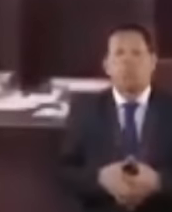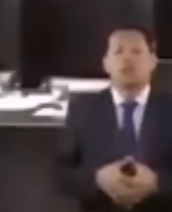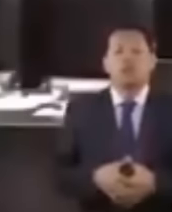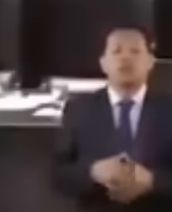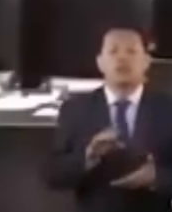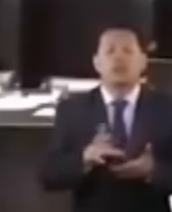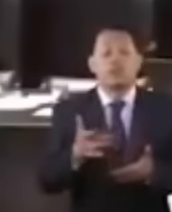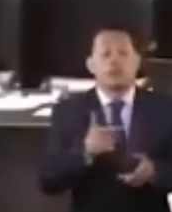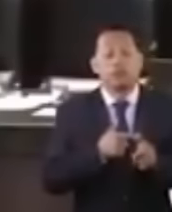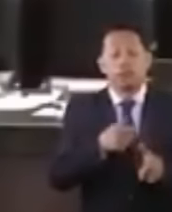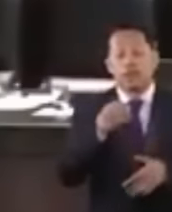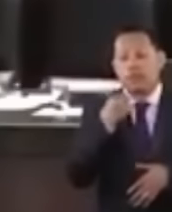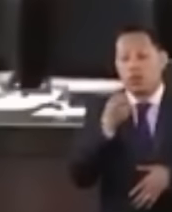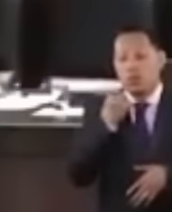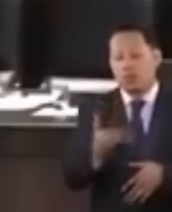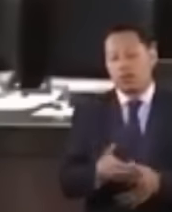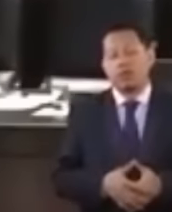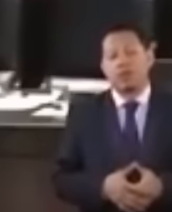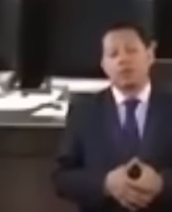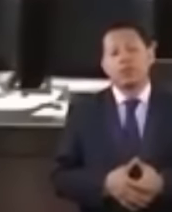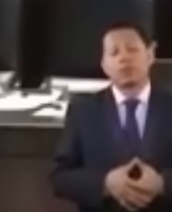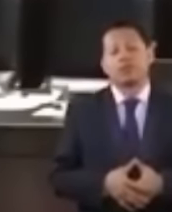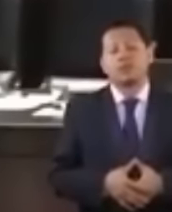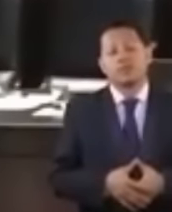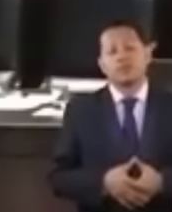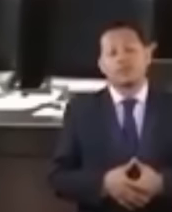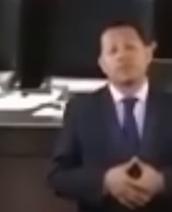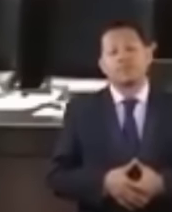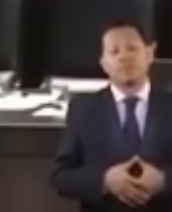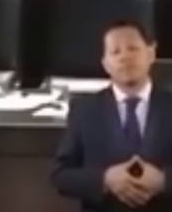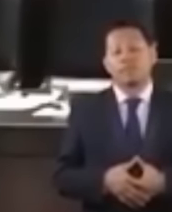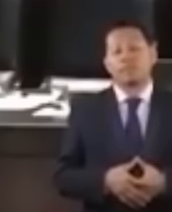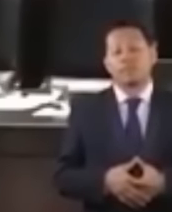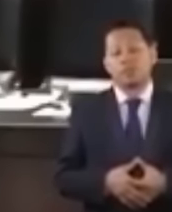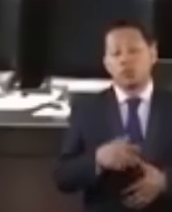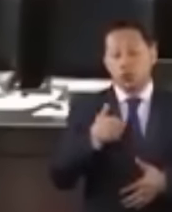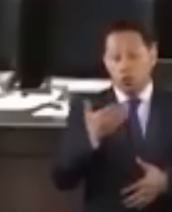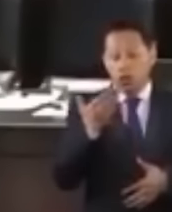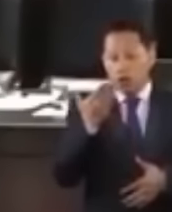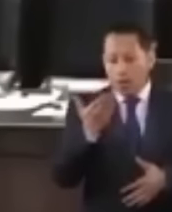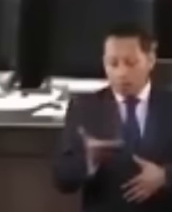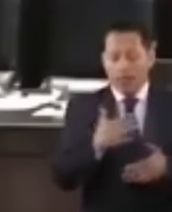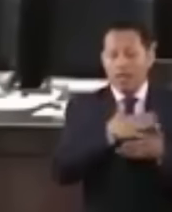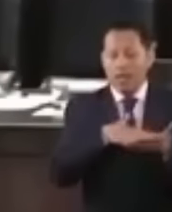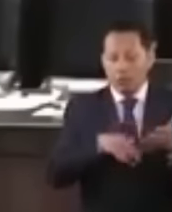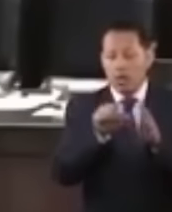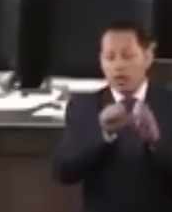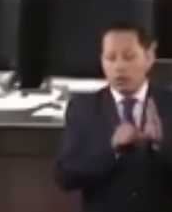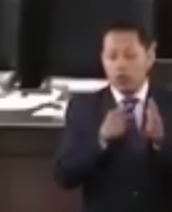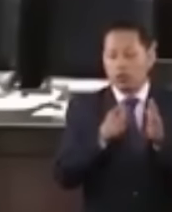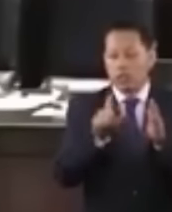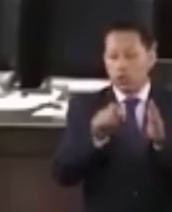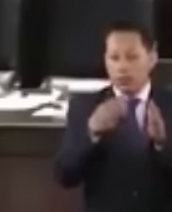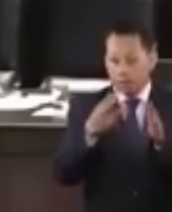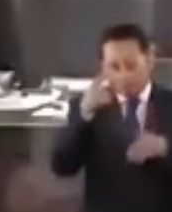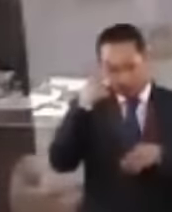Muchas gracias. Continúe la oradora. Pedí que se hiciera lectura del artículo